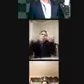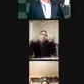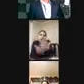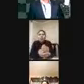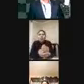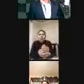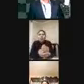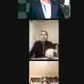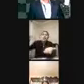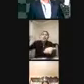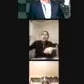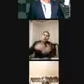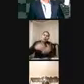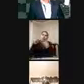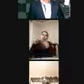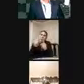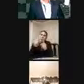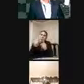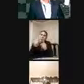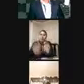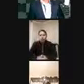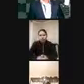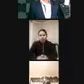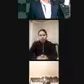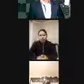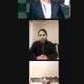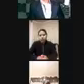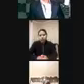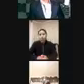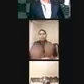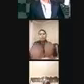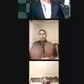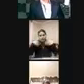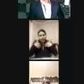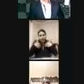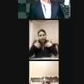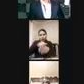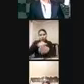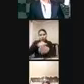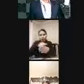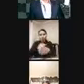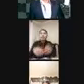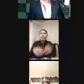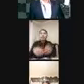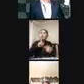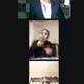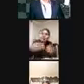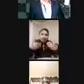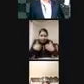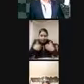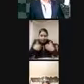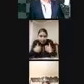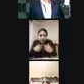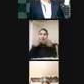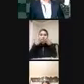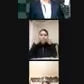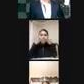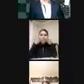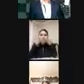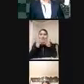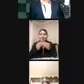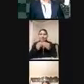Entonces, es necesario que usted le mueva la carita a él para que hable. Si vamos a decir pelota, tal vez decimos E, O,